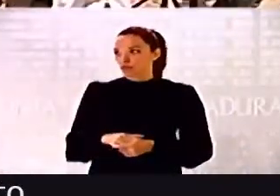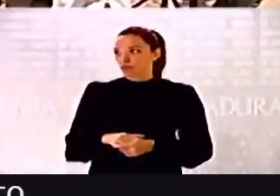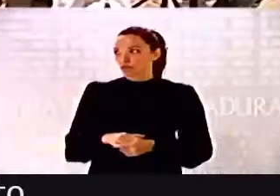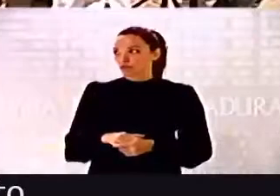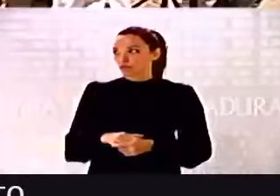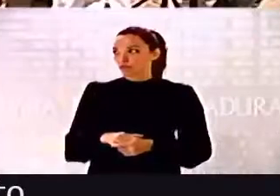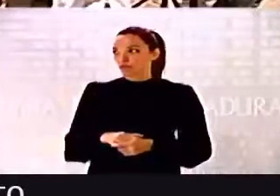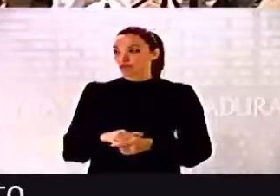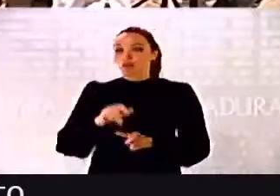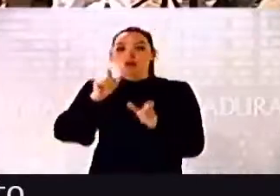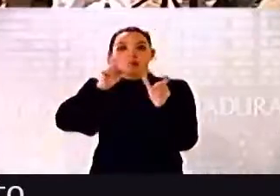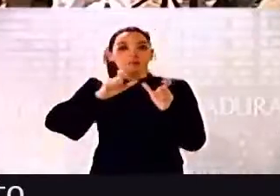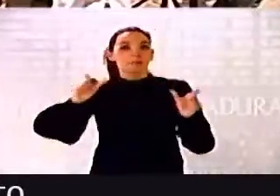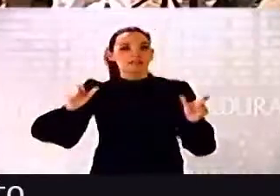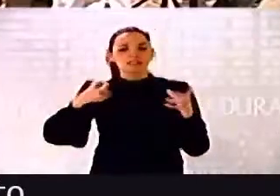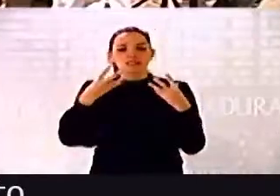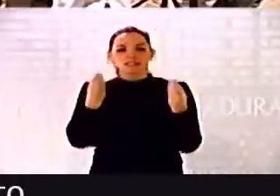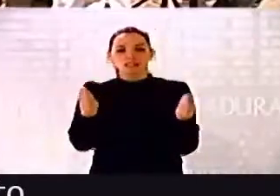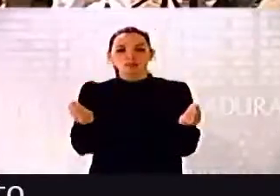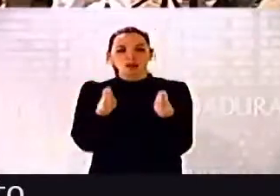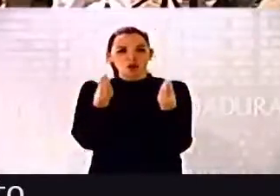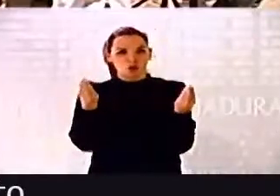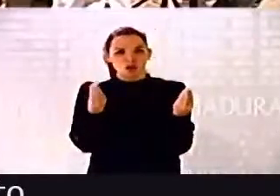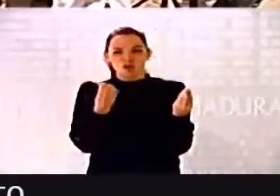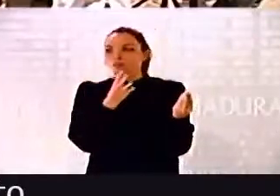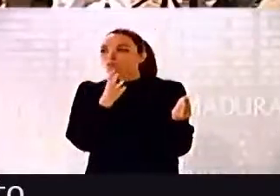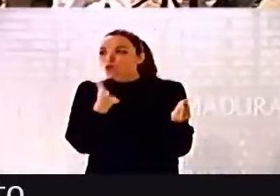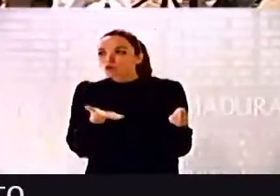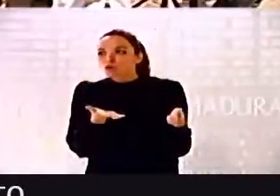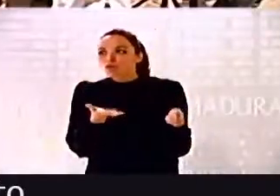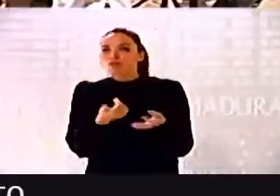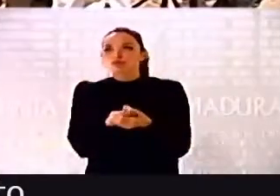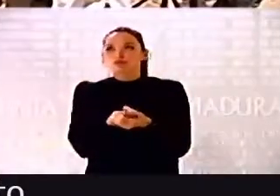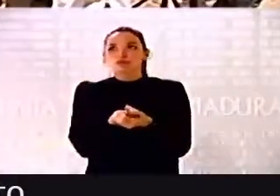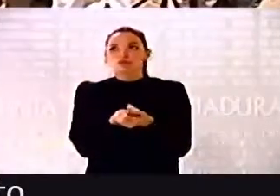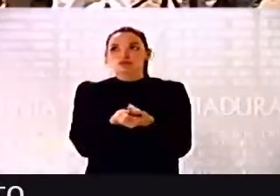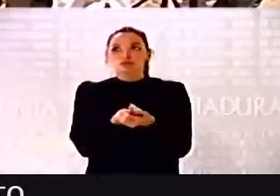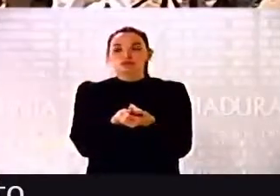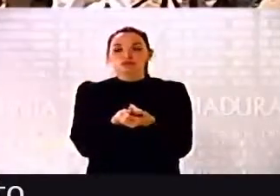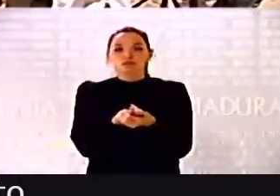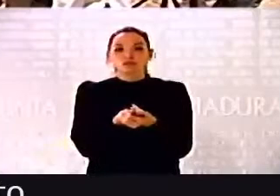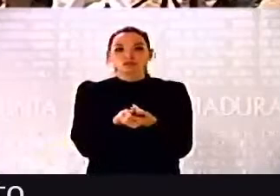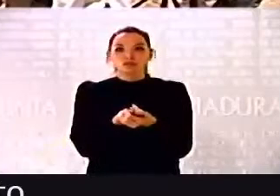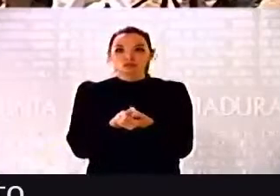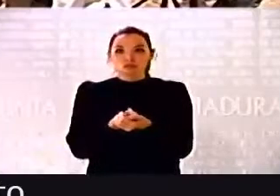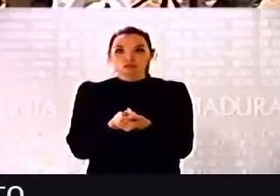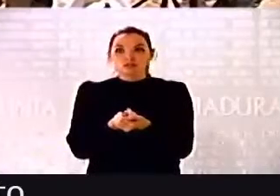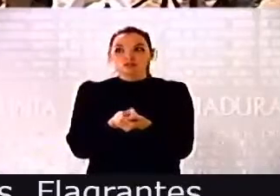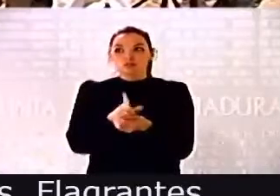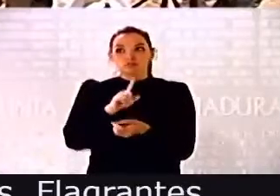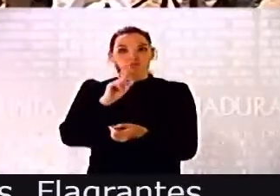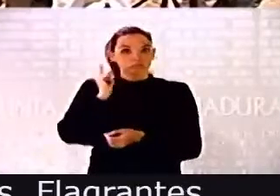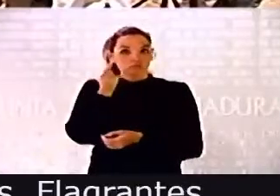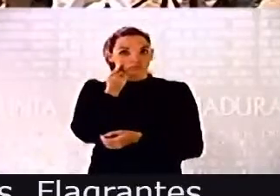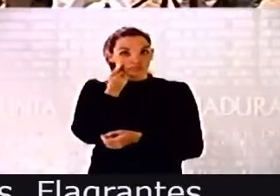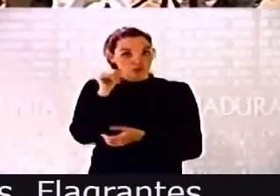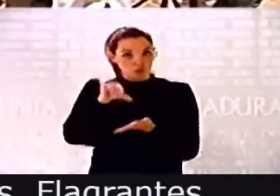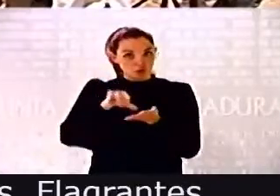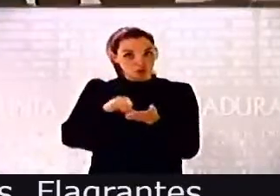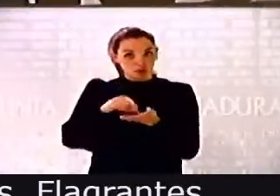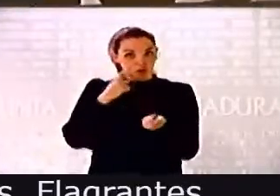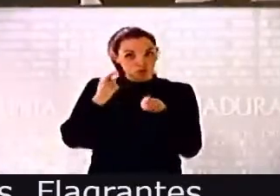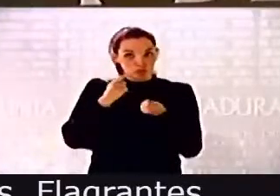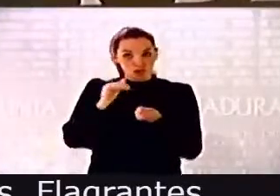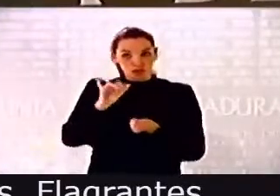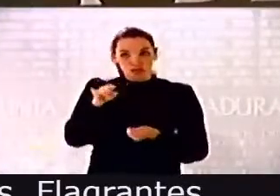digo que la gente lo entendería mejor, flagrante incumplimiento. Llega más directo. Pero ¿están localizados dentro de las ciudades esas? Mire, la